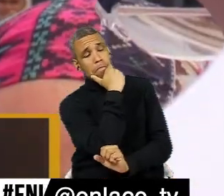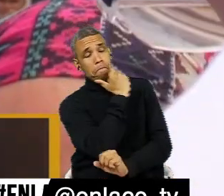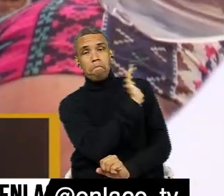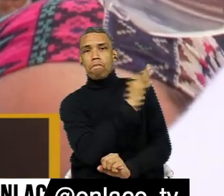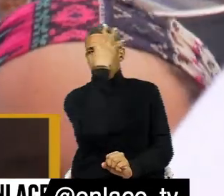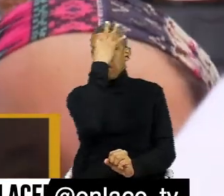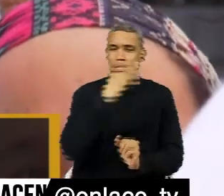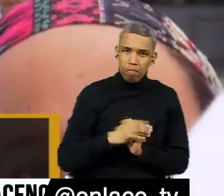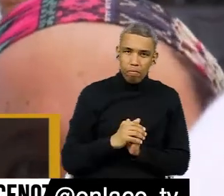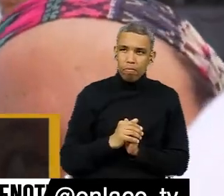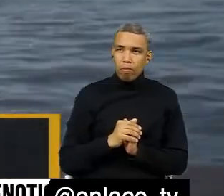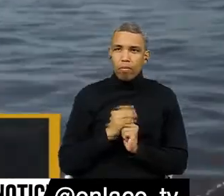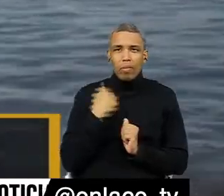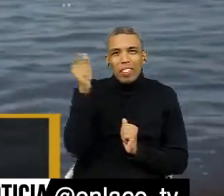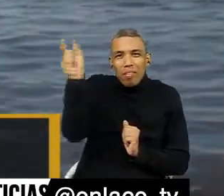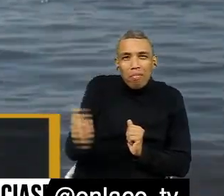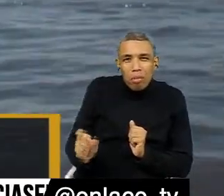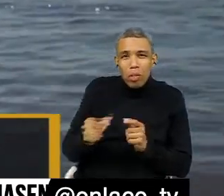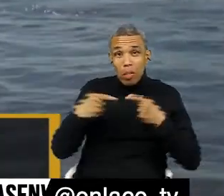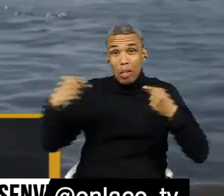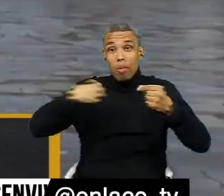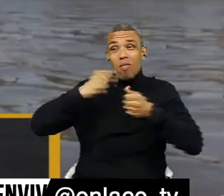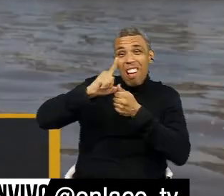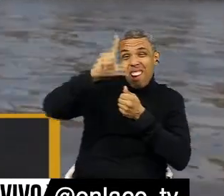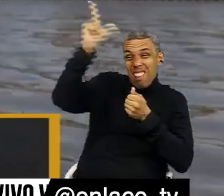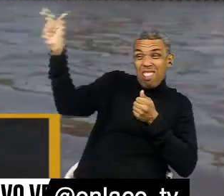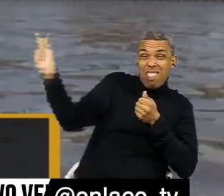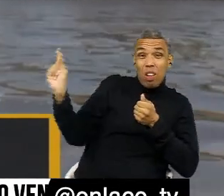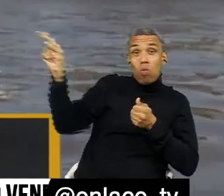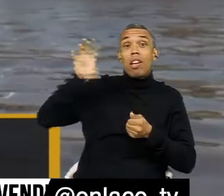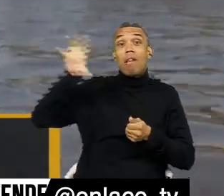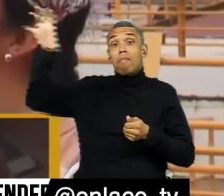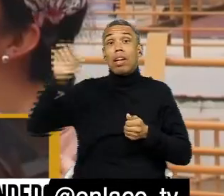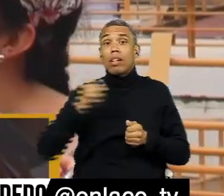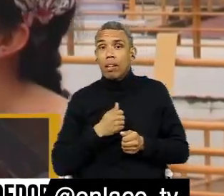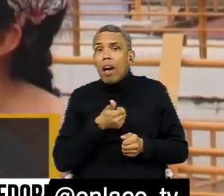respecto. Para este delegado japonés, en su lejano país no hay un río como el Magdalena.